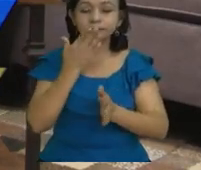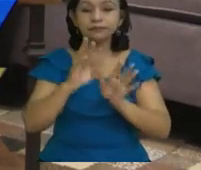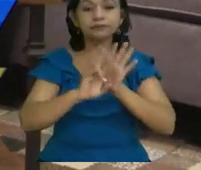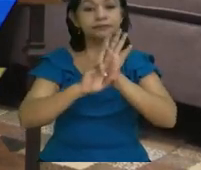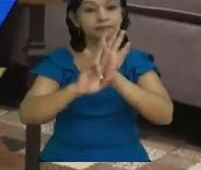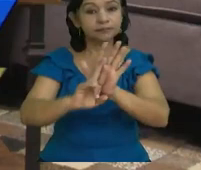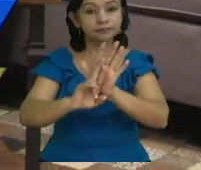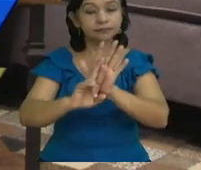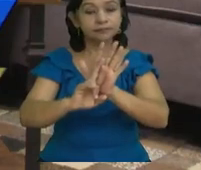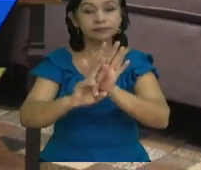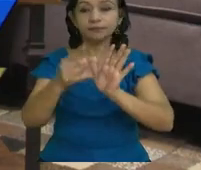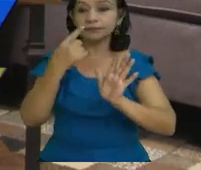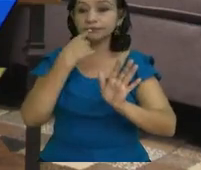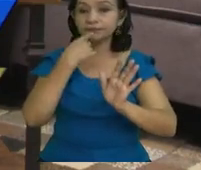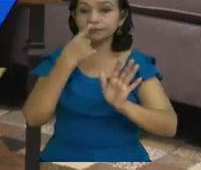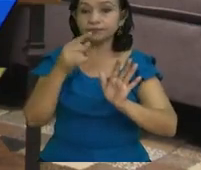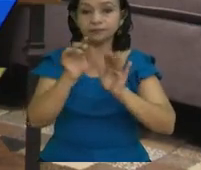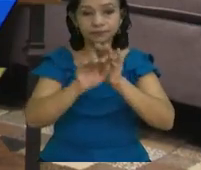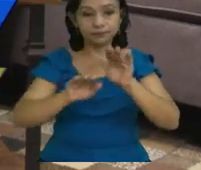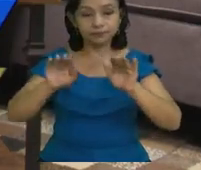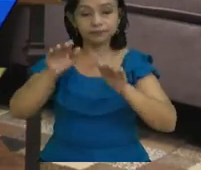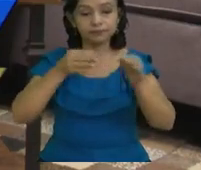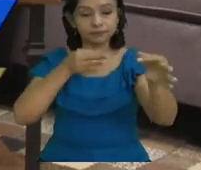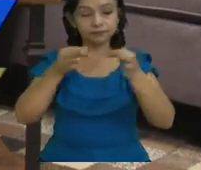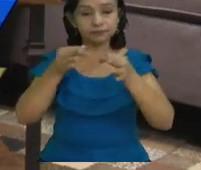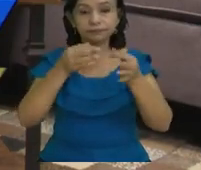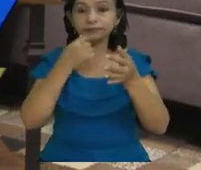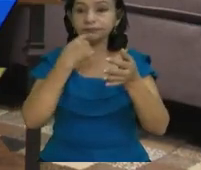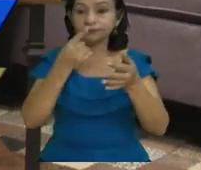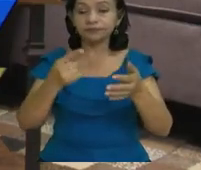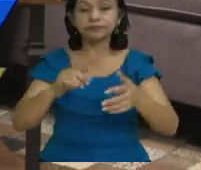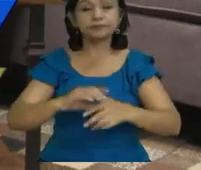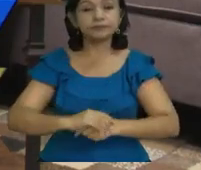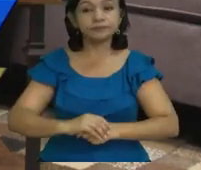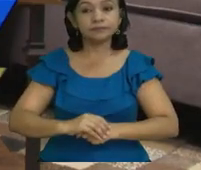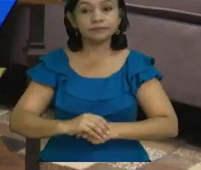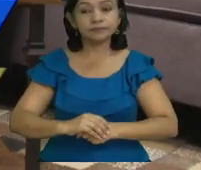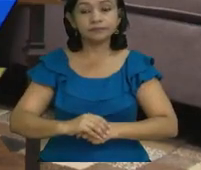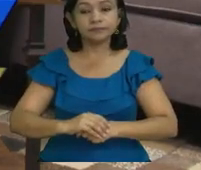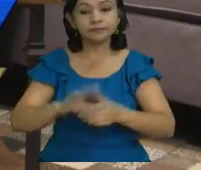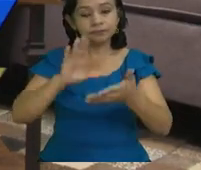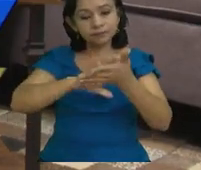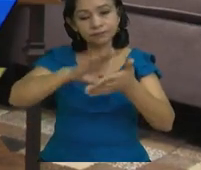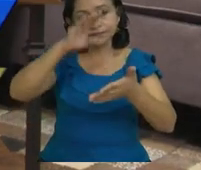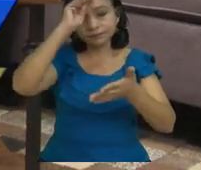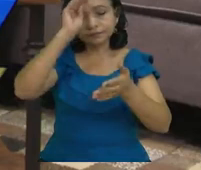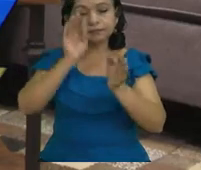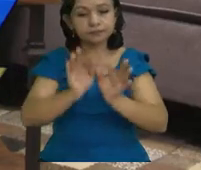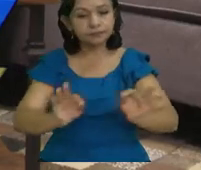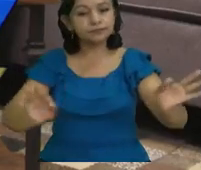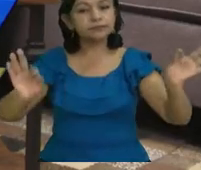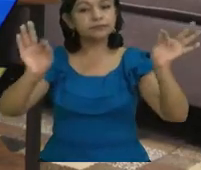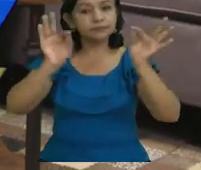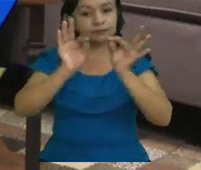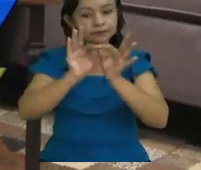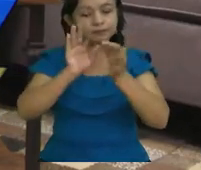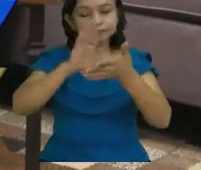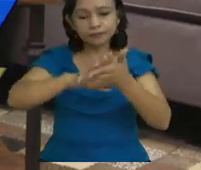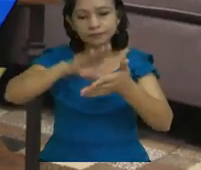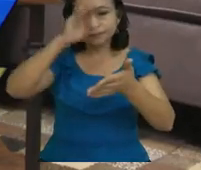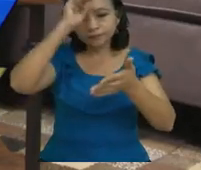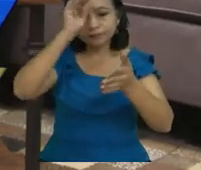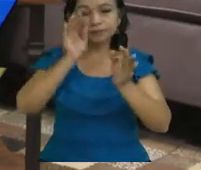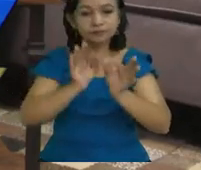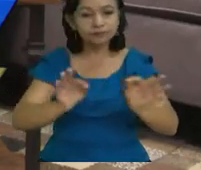resultados. Hay que resaltar que, sobre todo, vuelvo a repetir, ¿verdad? Sí, claro. El conocimiento es vital. El conocimiento es vital